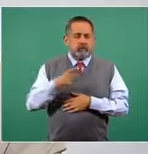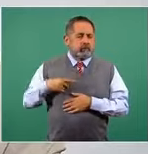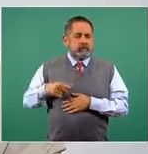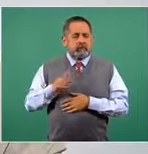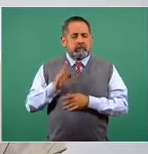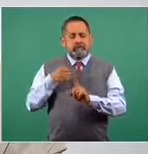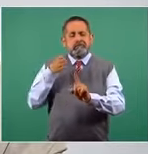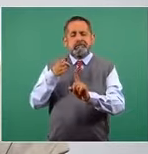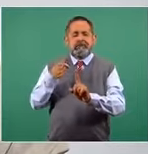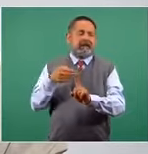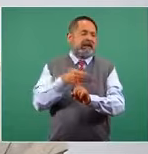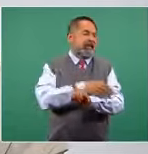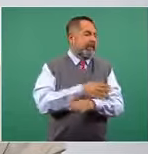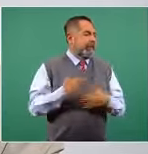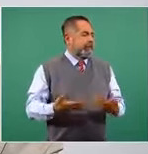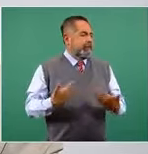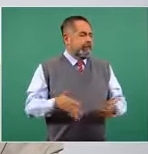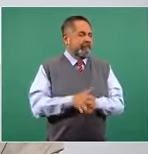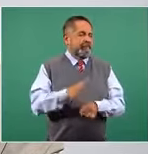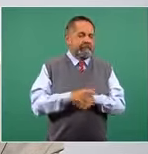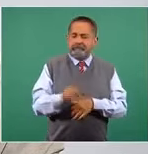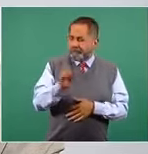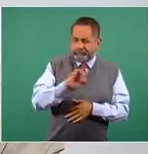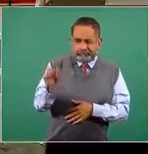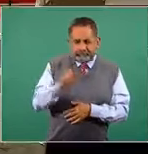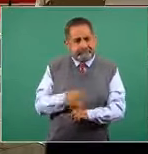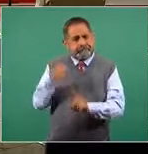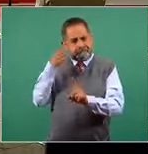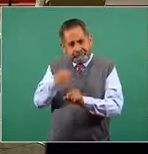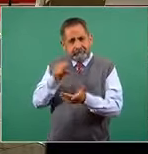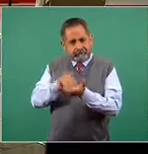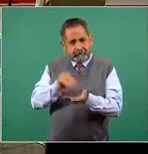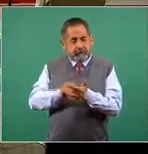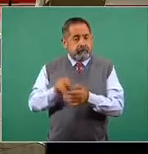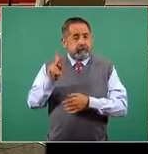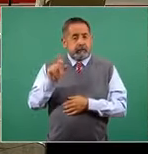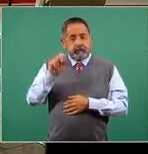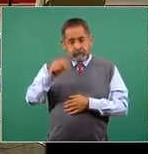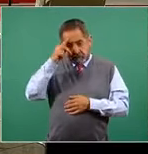del objetivo. Recordemos que la Estrategia Nacional de Vacunación